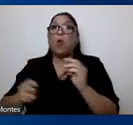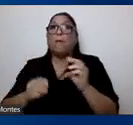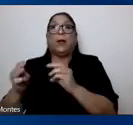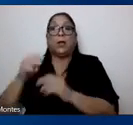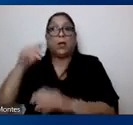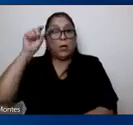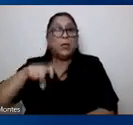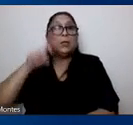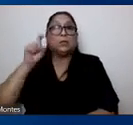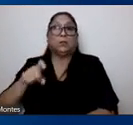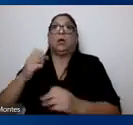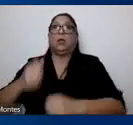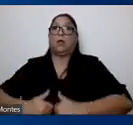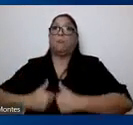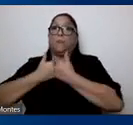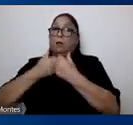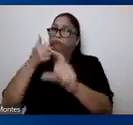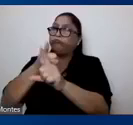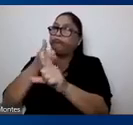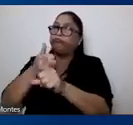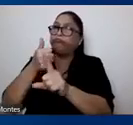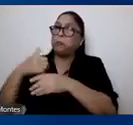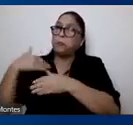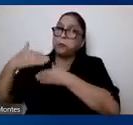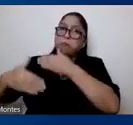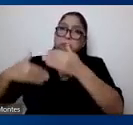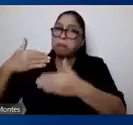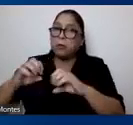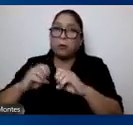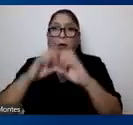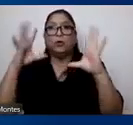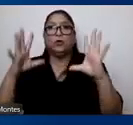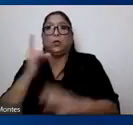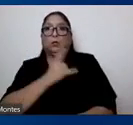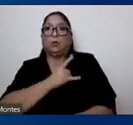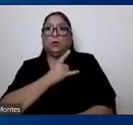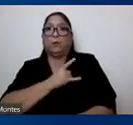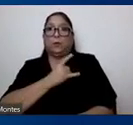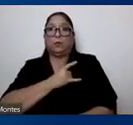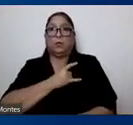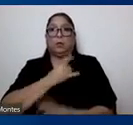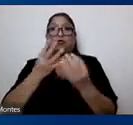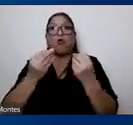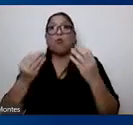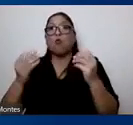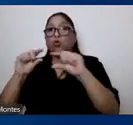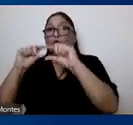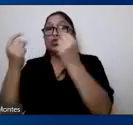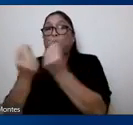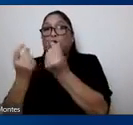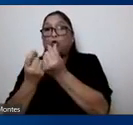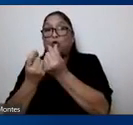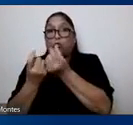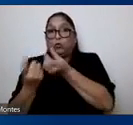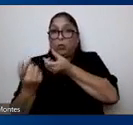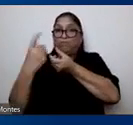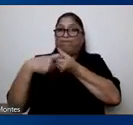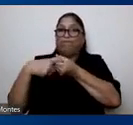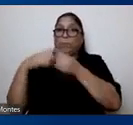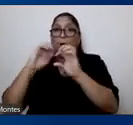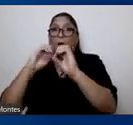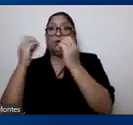indispensable de la vida misma, de la vida universitaria. Entonces, la mayoría de los grupos adheridos a las